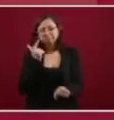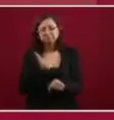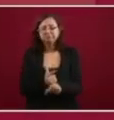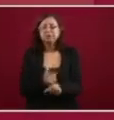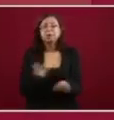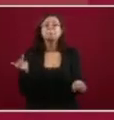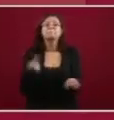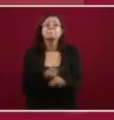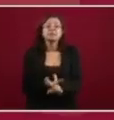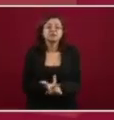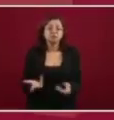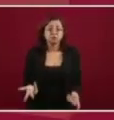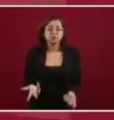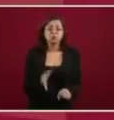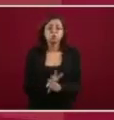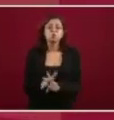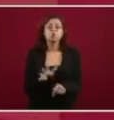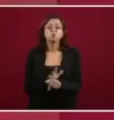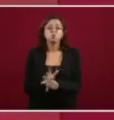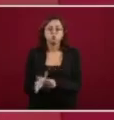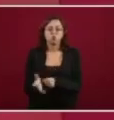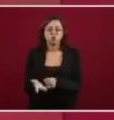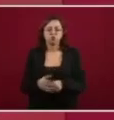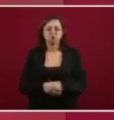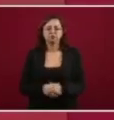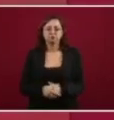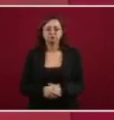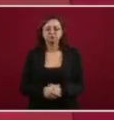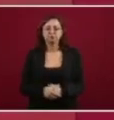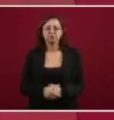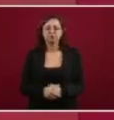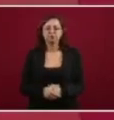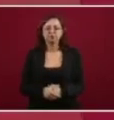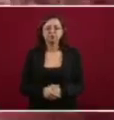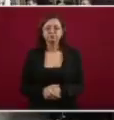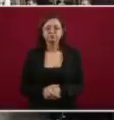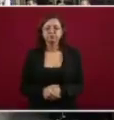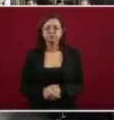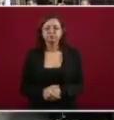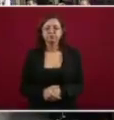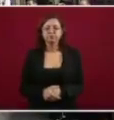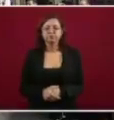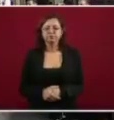fue realmente lo que sucedió.